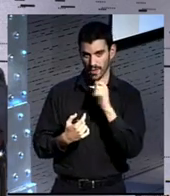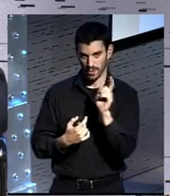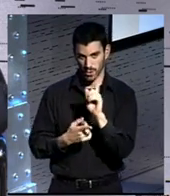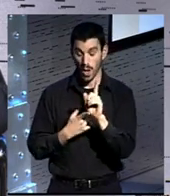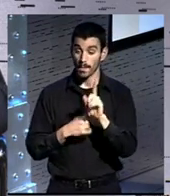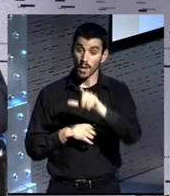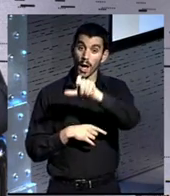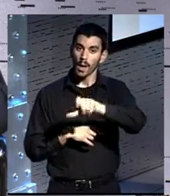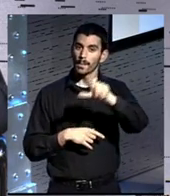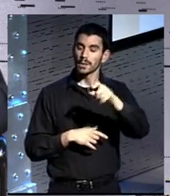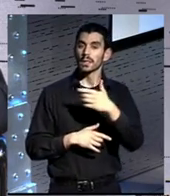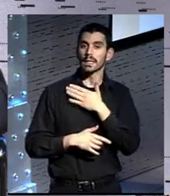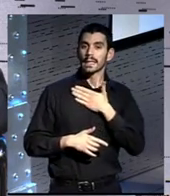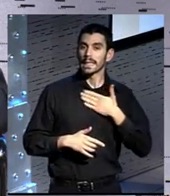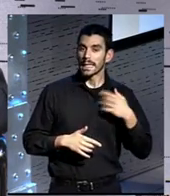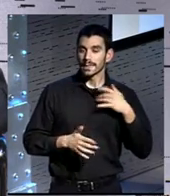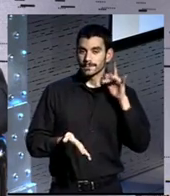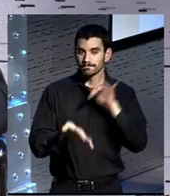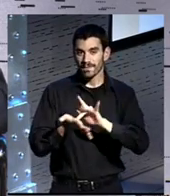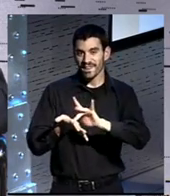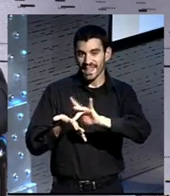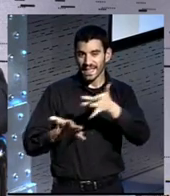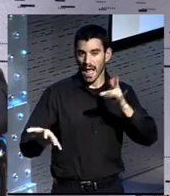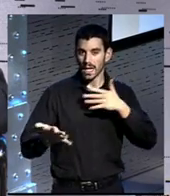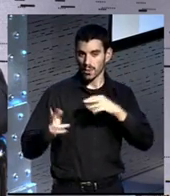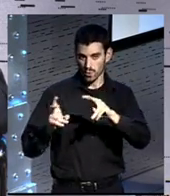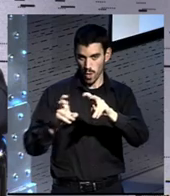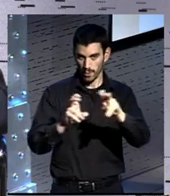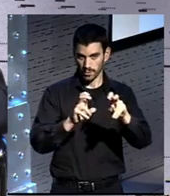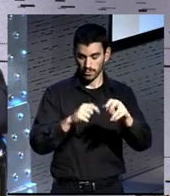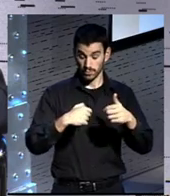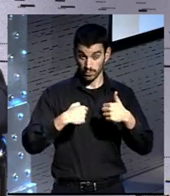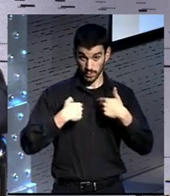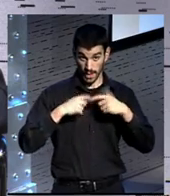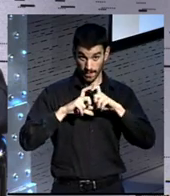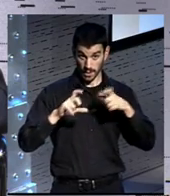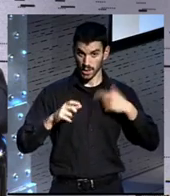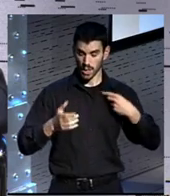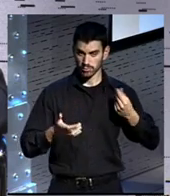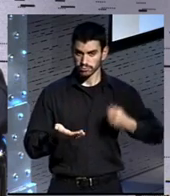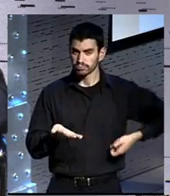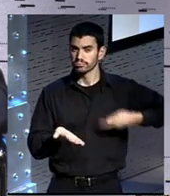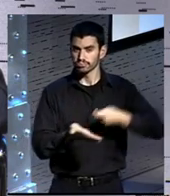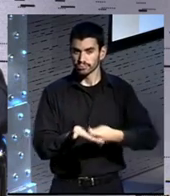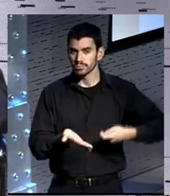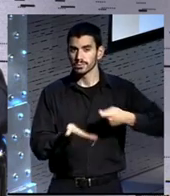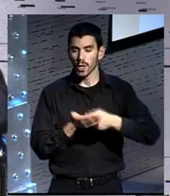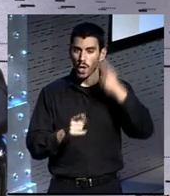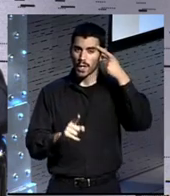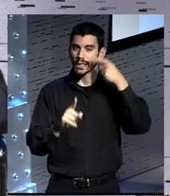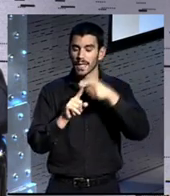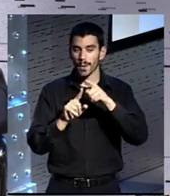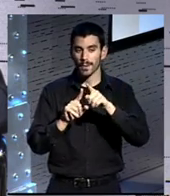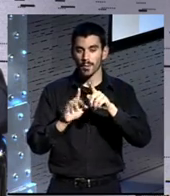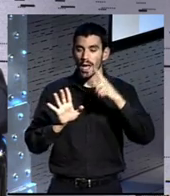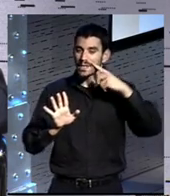parte de los clientes de esa experiencia digital. Nosotros la verdad es que llevamos años invirtiendo en cómo cambiar esa experiencia, en